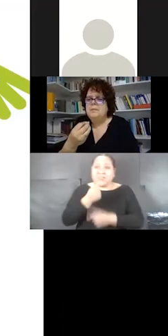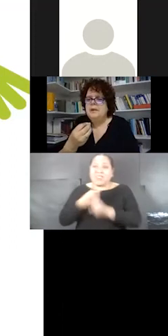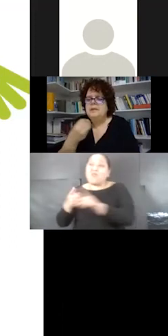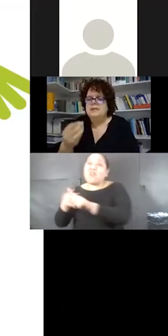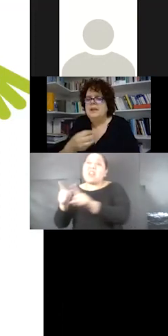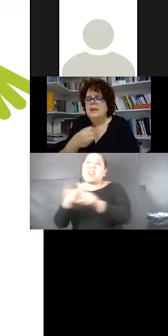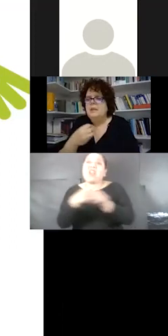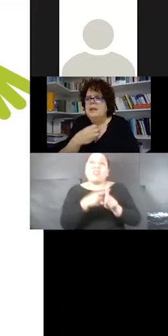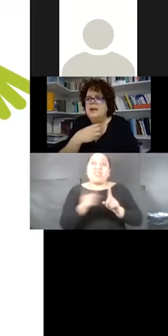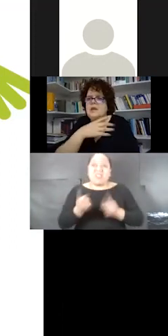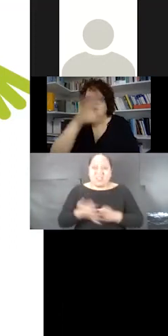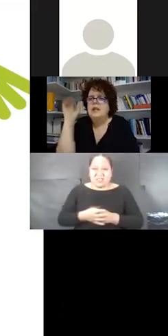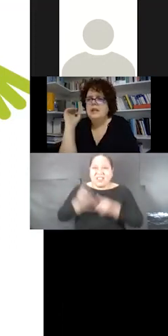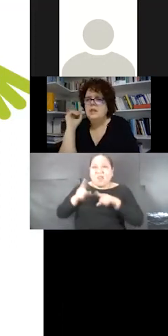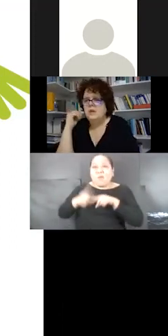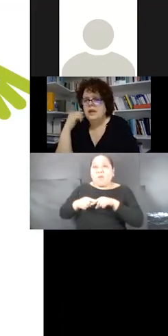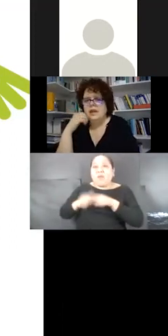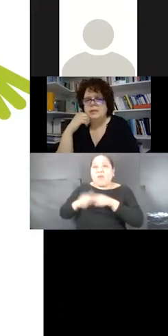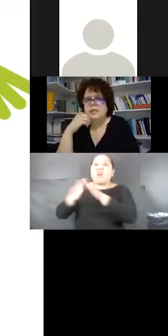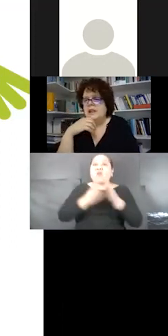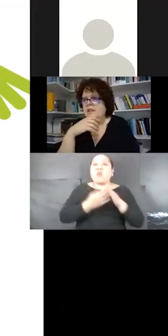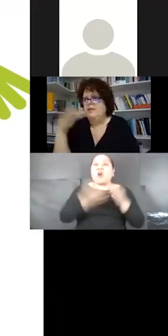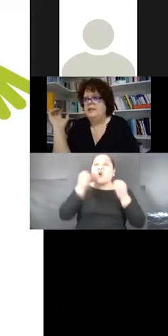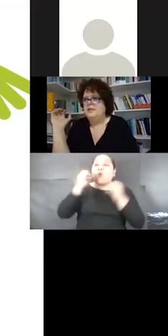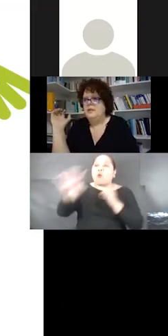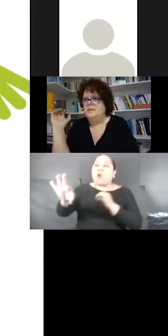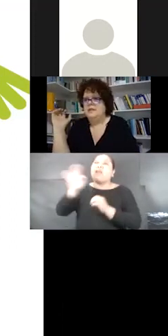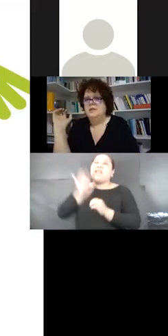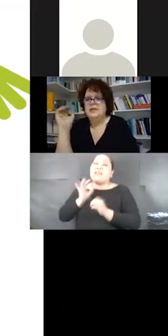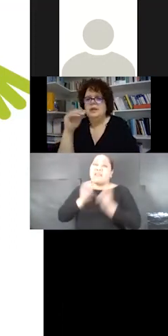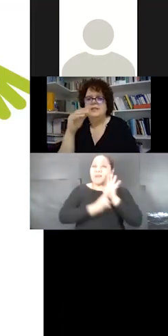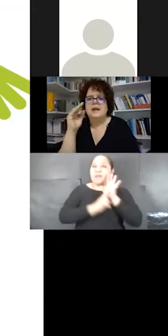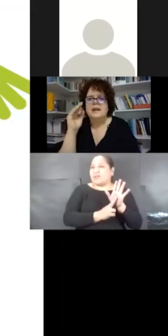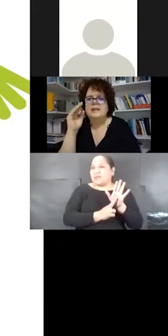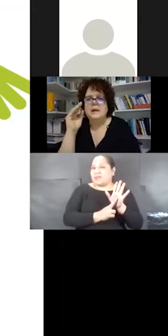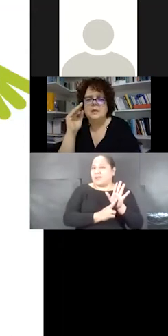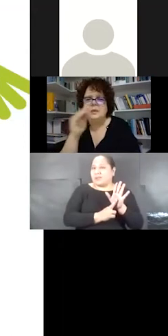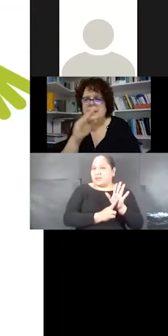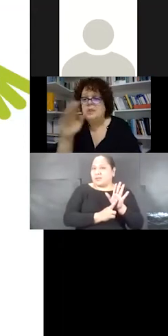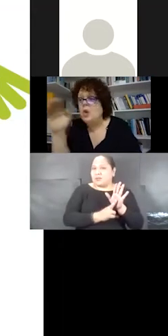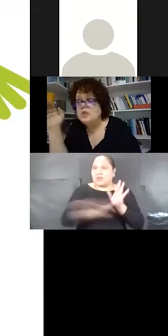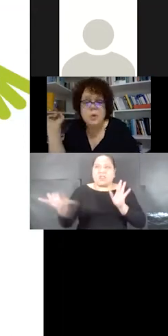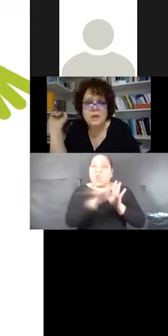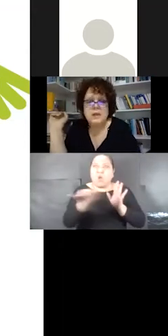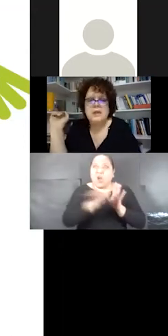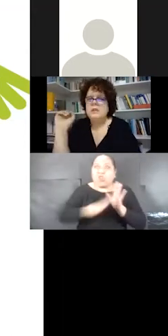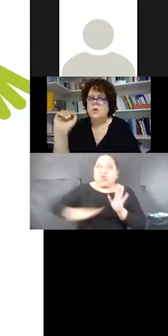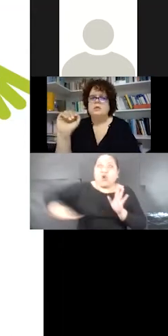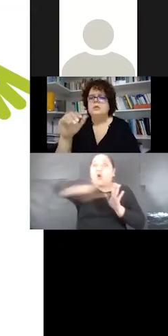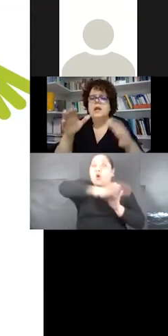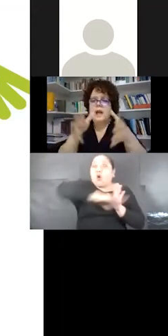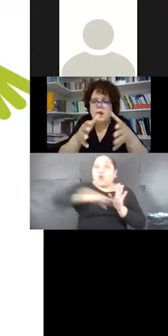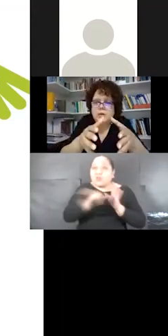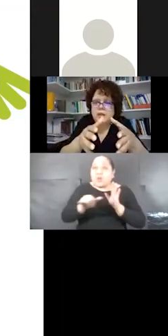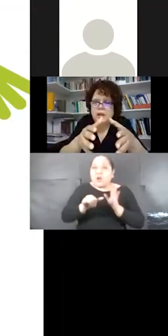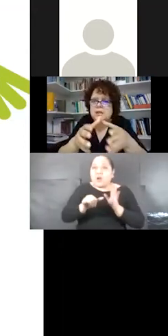a representar la manera que ellos han elegido representarlo de diferente formas, ¿no? No es algo que está puesto para todos igual, no, sino